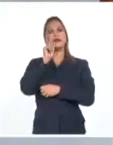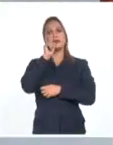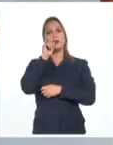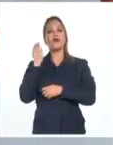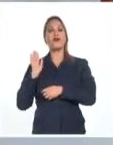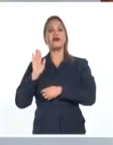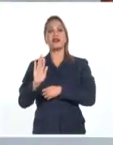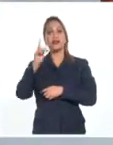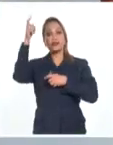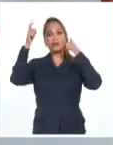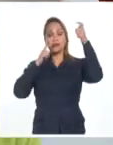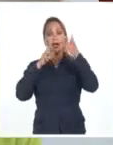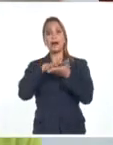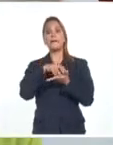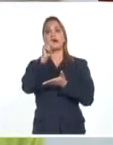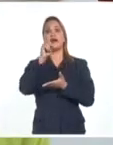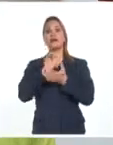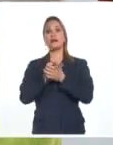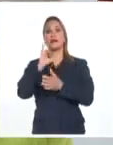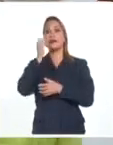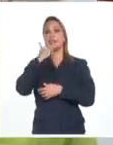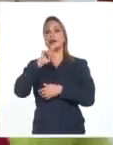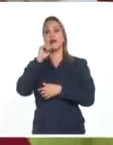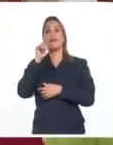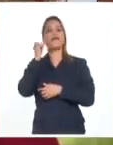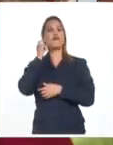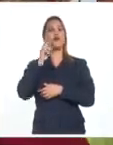Chávez al Palacio de Miraflores y el abrazo del